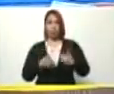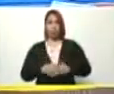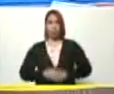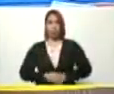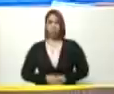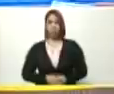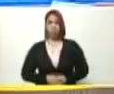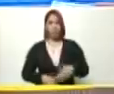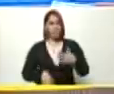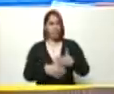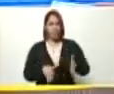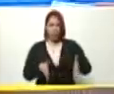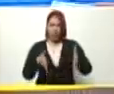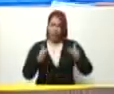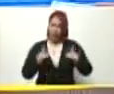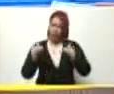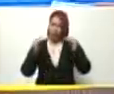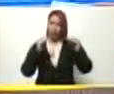Vamos ganando.